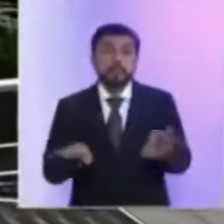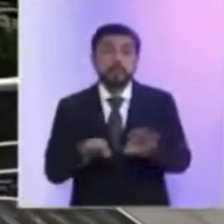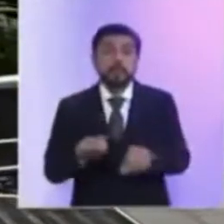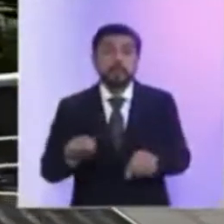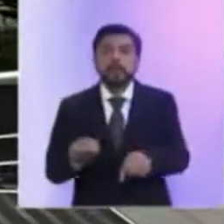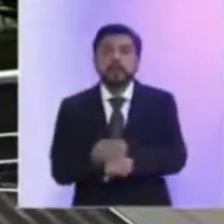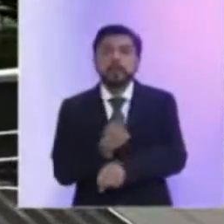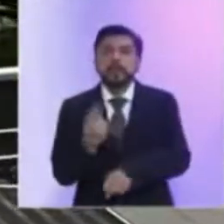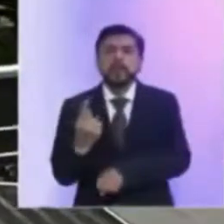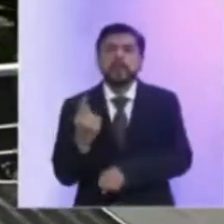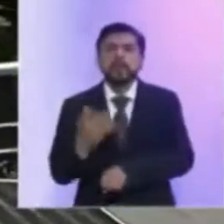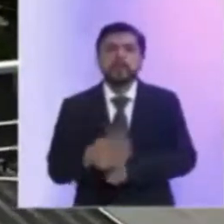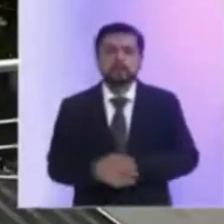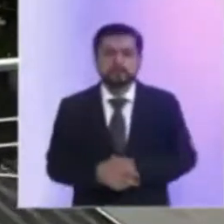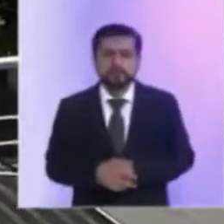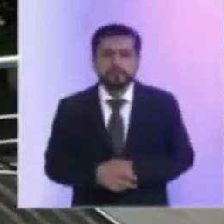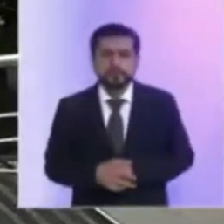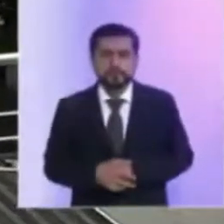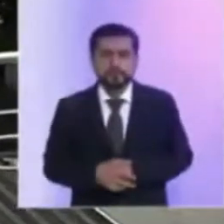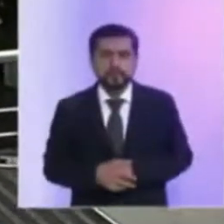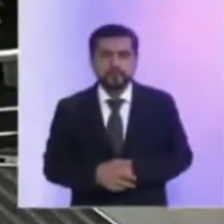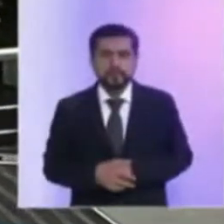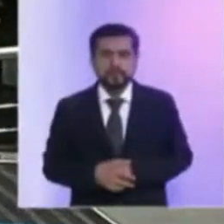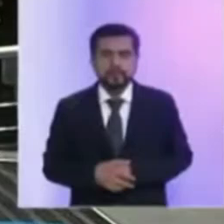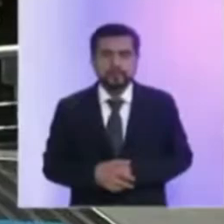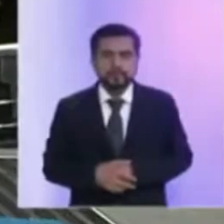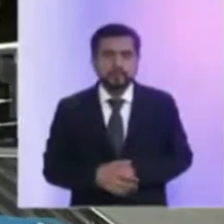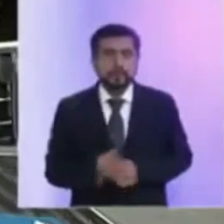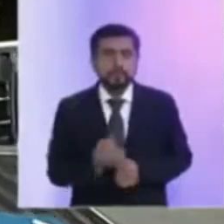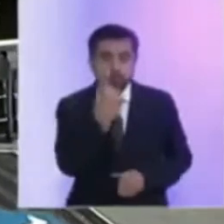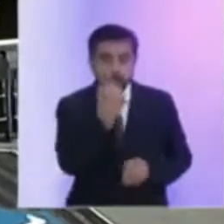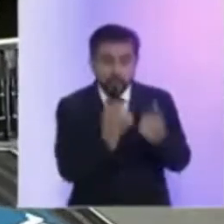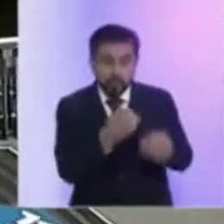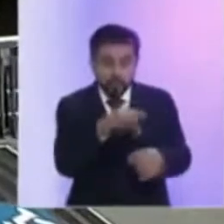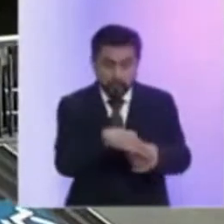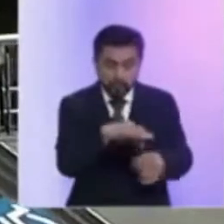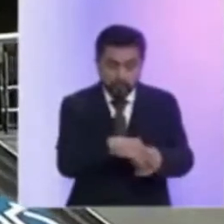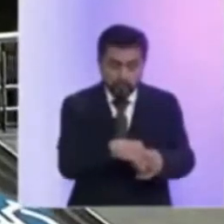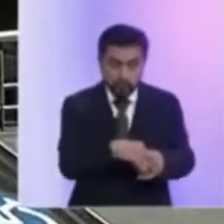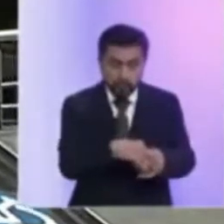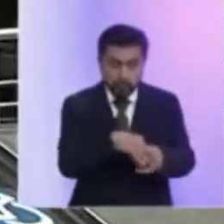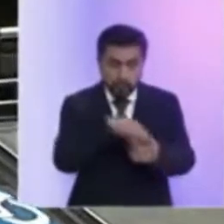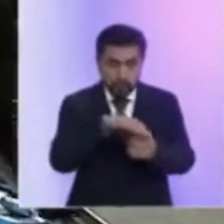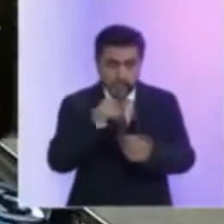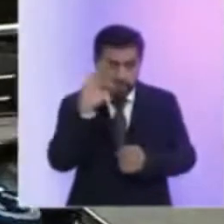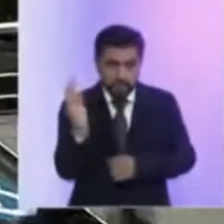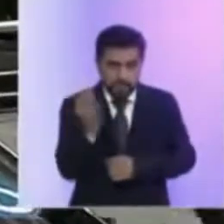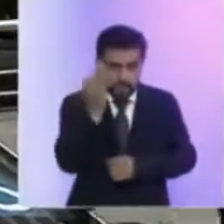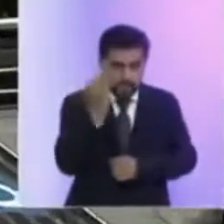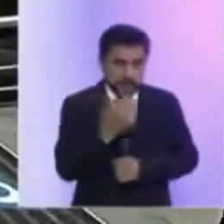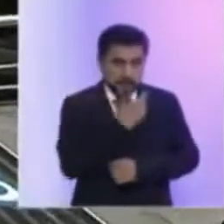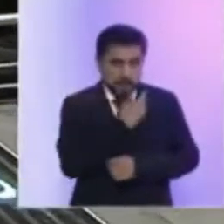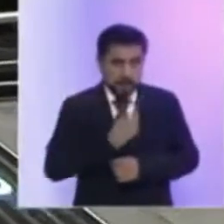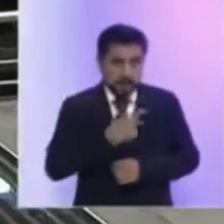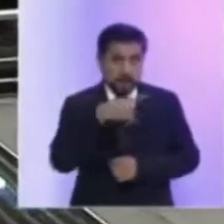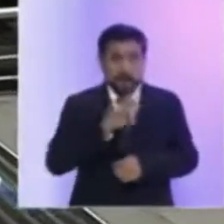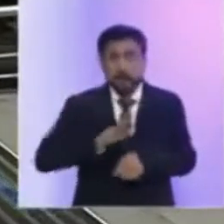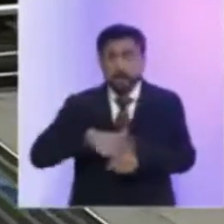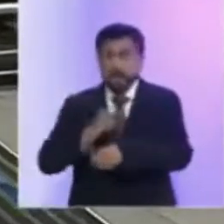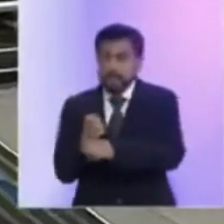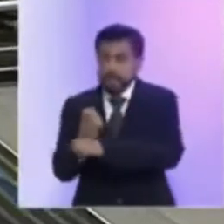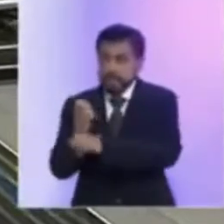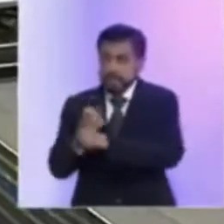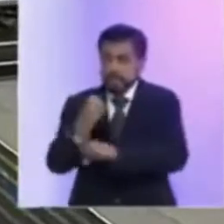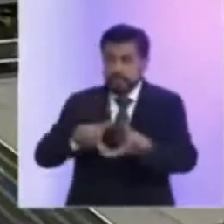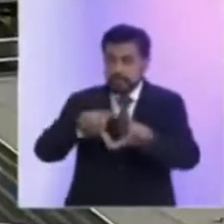concurrente, porque además de los cargos federales que estuvieron en juego, las 32 entidades federativas también